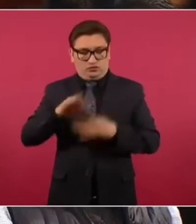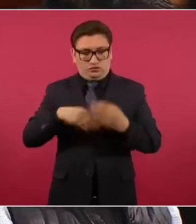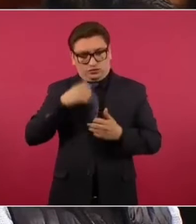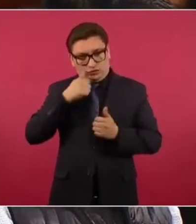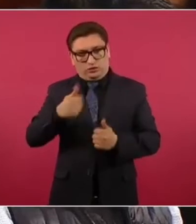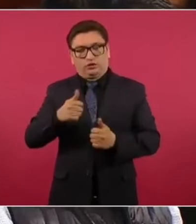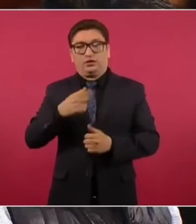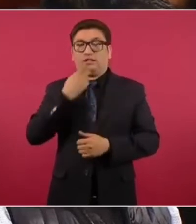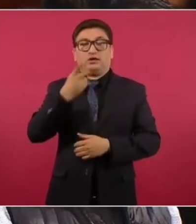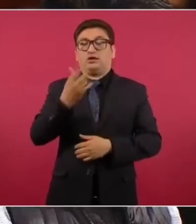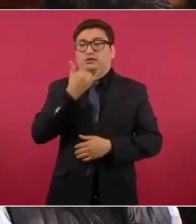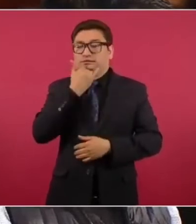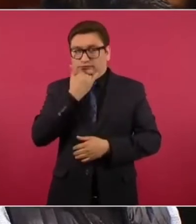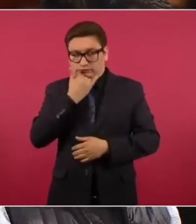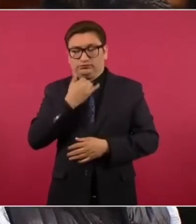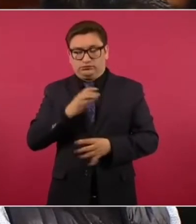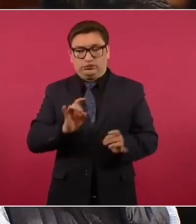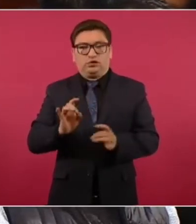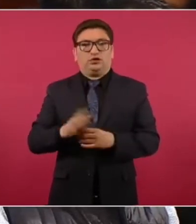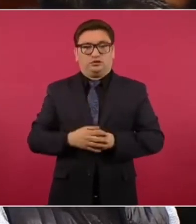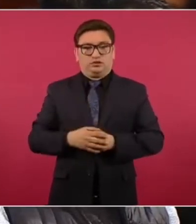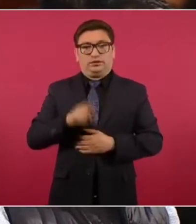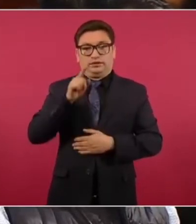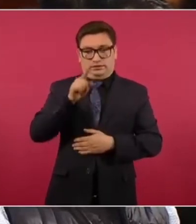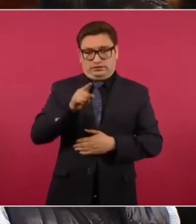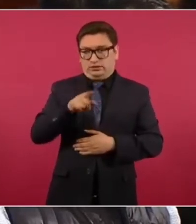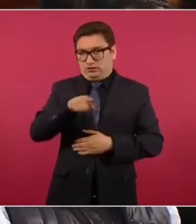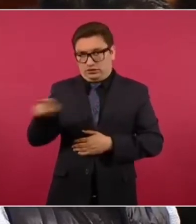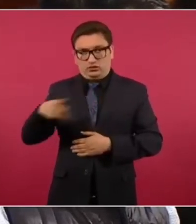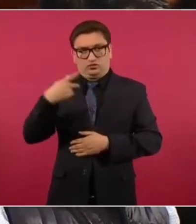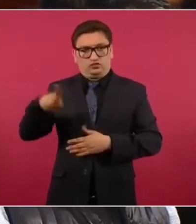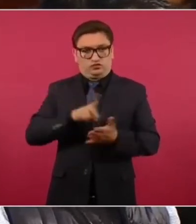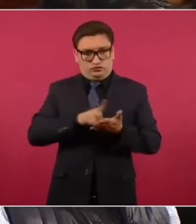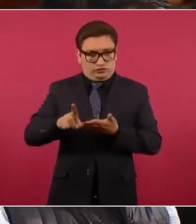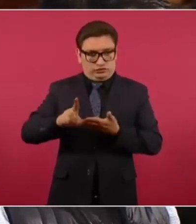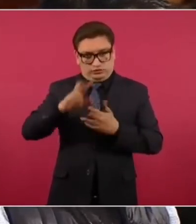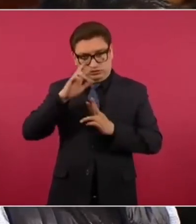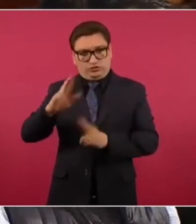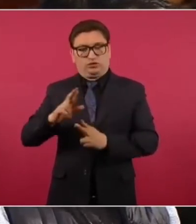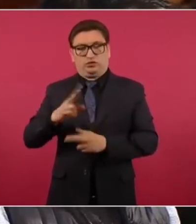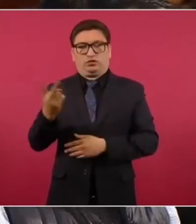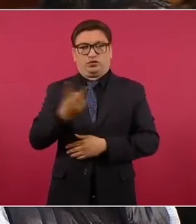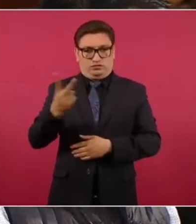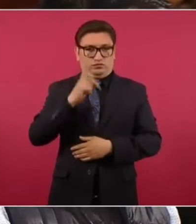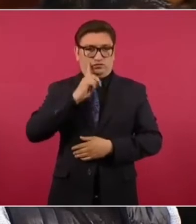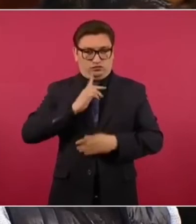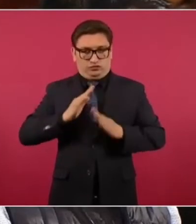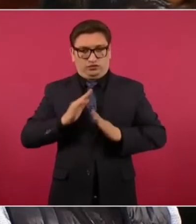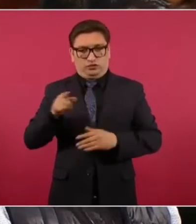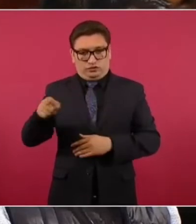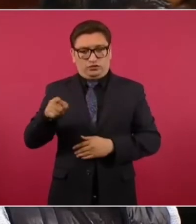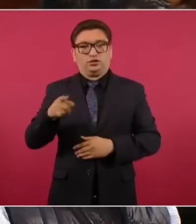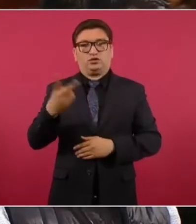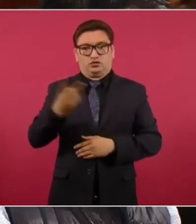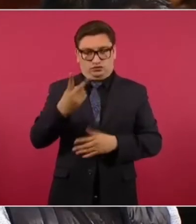les ofreció una disculpa y les restauró todos sus derechos. Las 2 cadetes de los